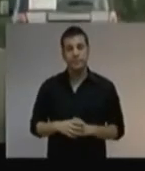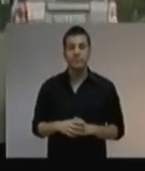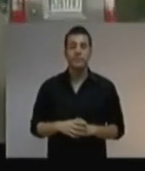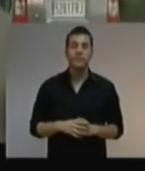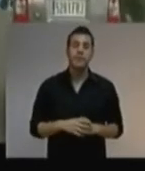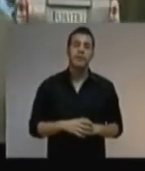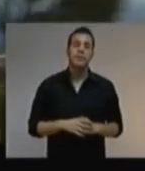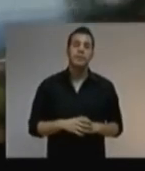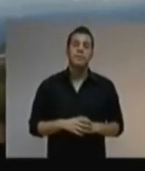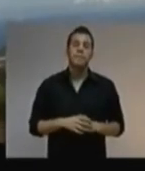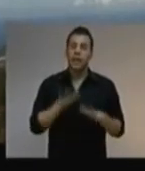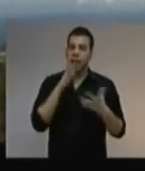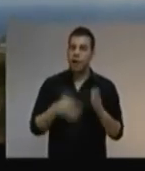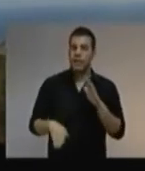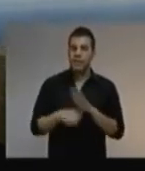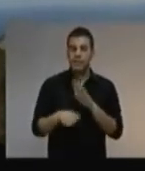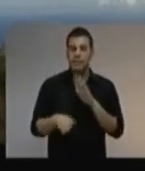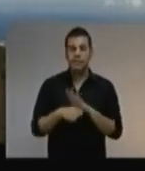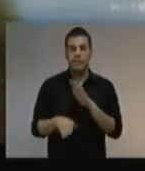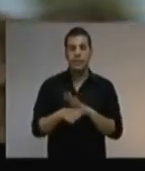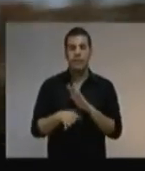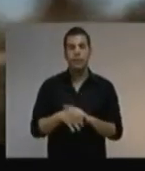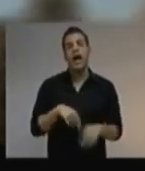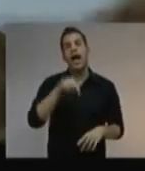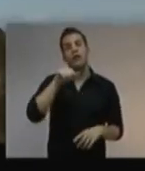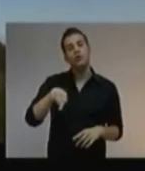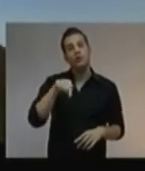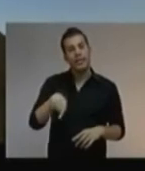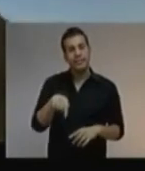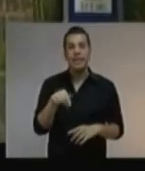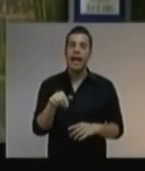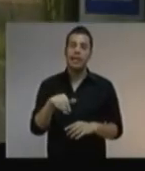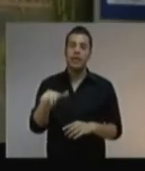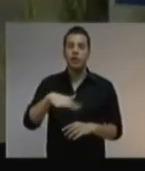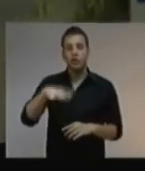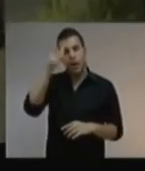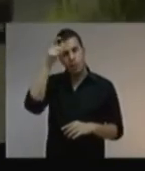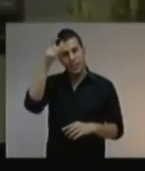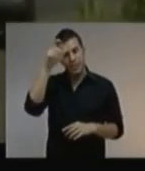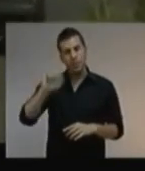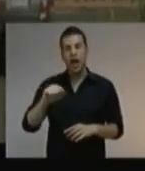Continuamos nuestro recorrido por el sureste de la isla para conocer el municipio de Agüimes.